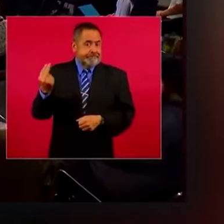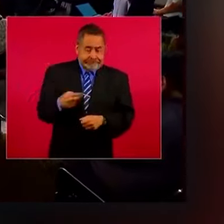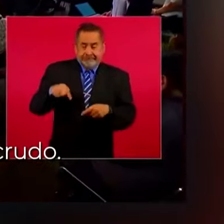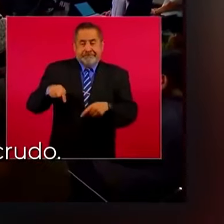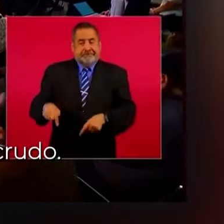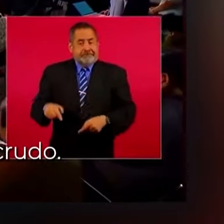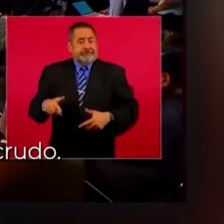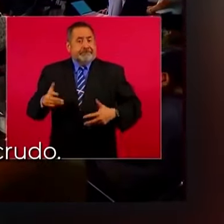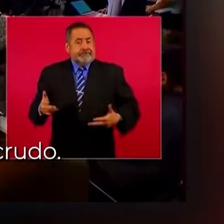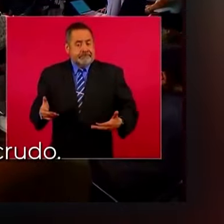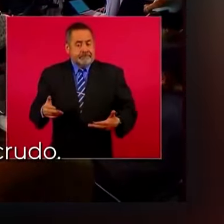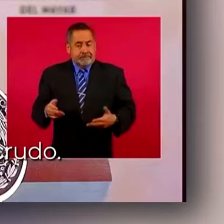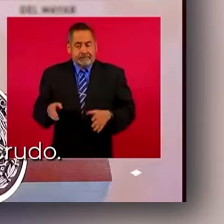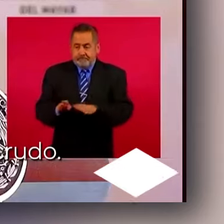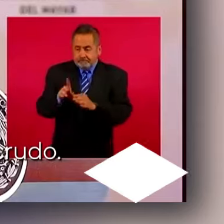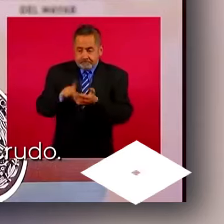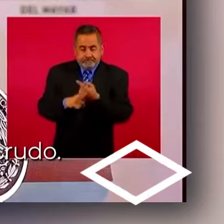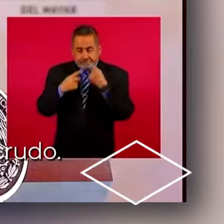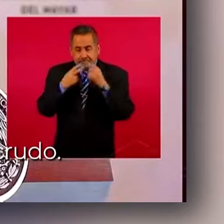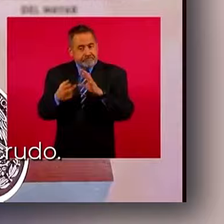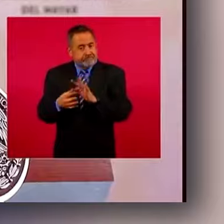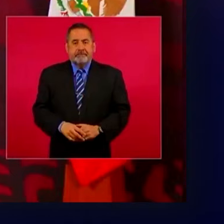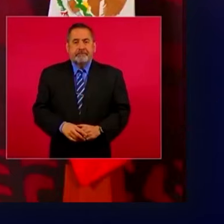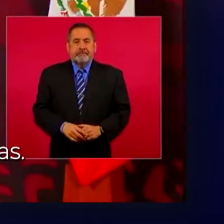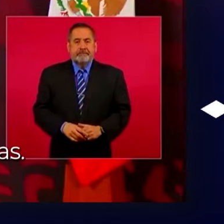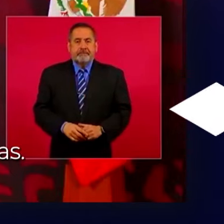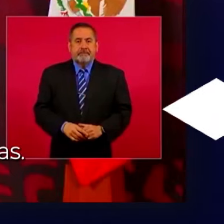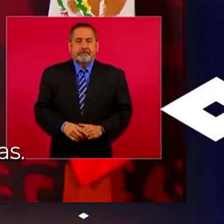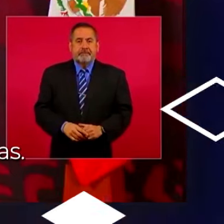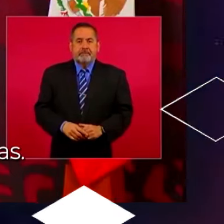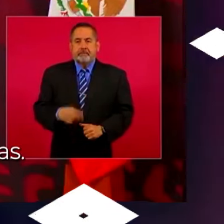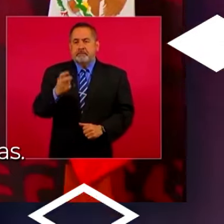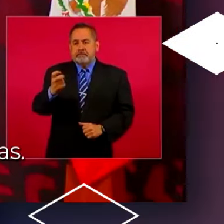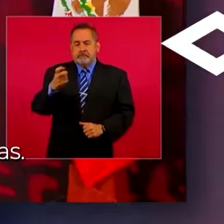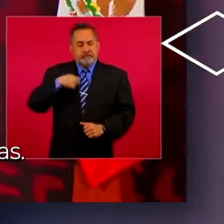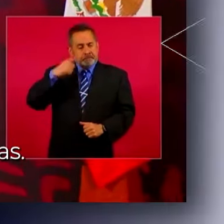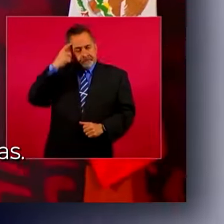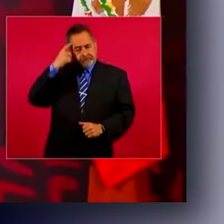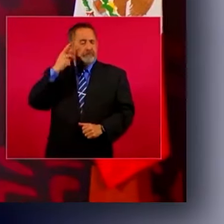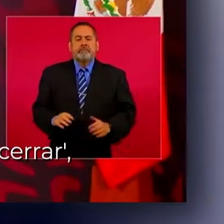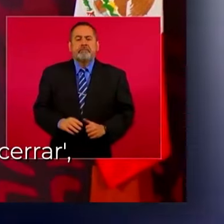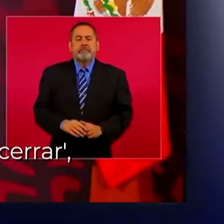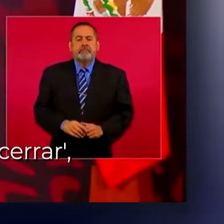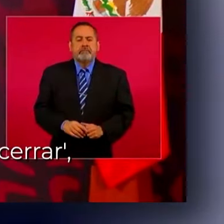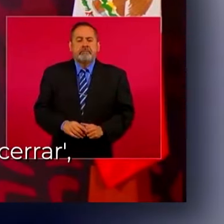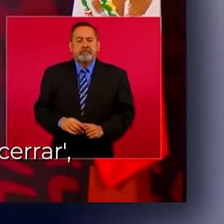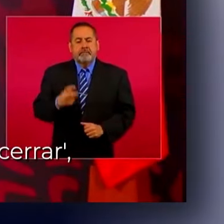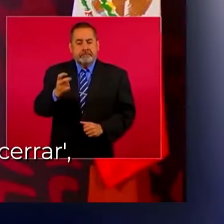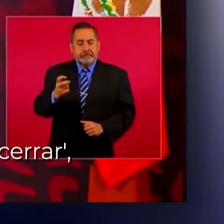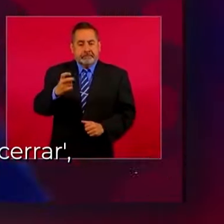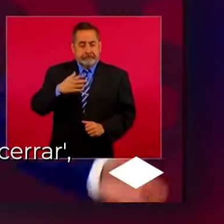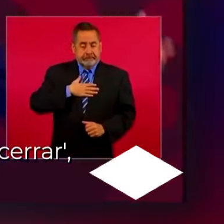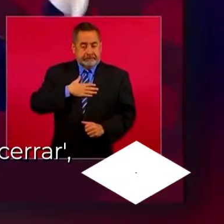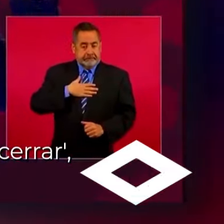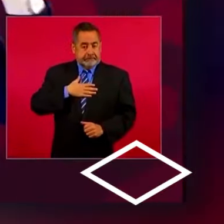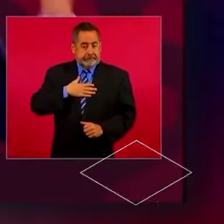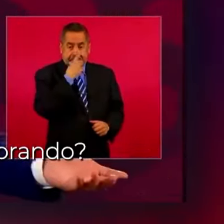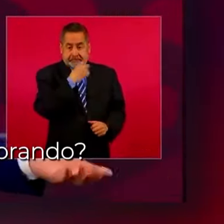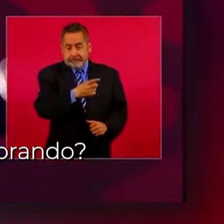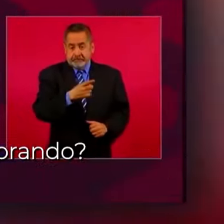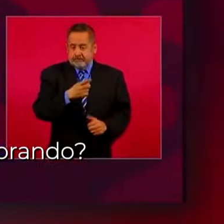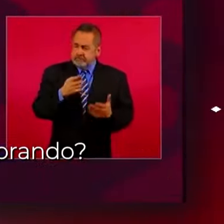crudo, darle valor agregado al petróleo crudo. Entonces son políticas distintas. Entonces cuando dicen vamos a